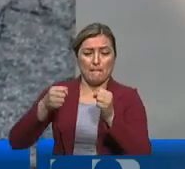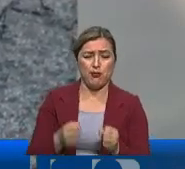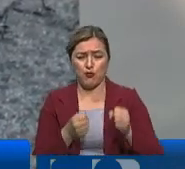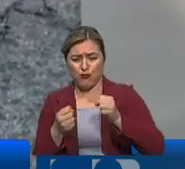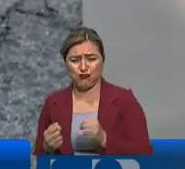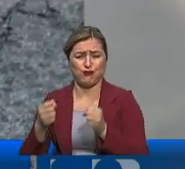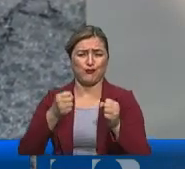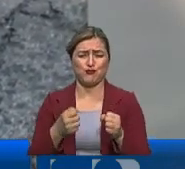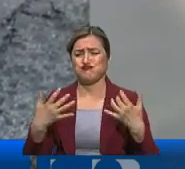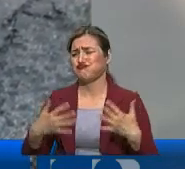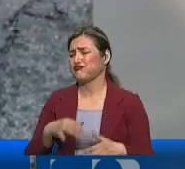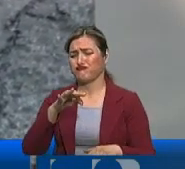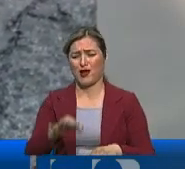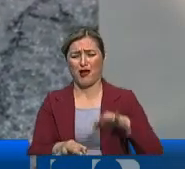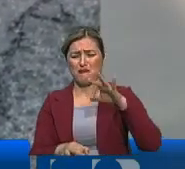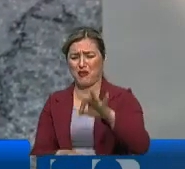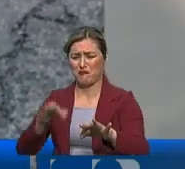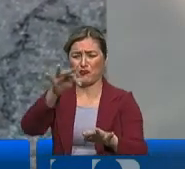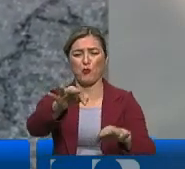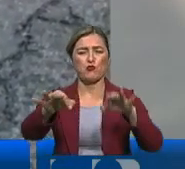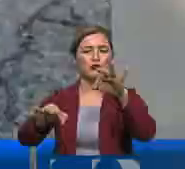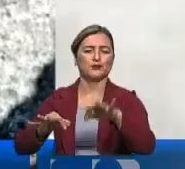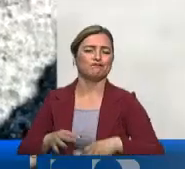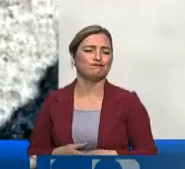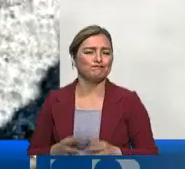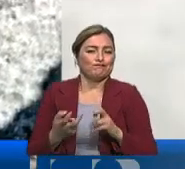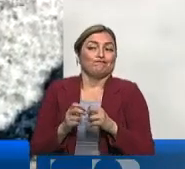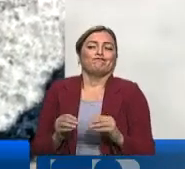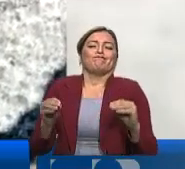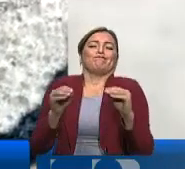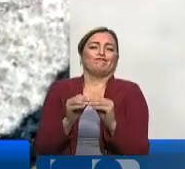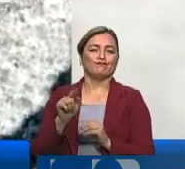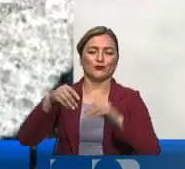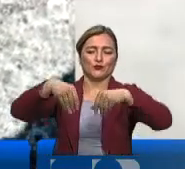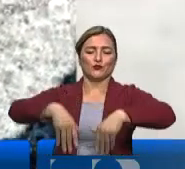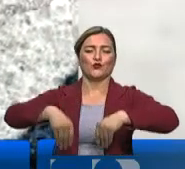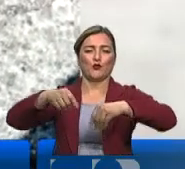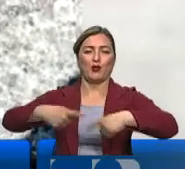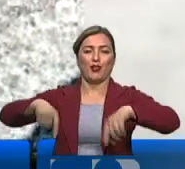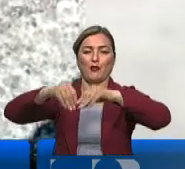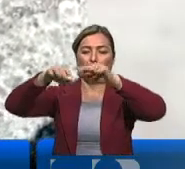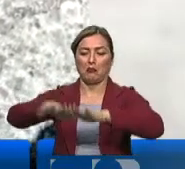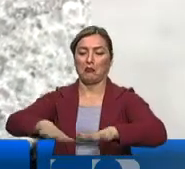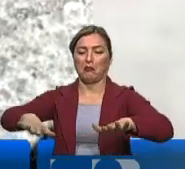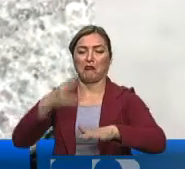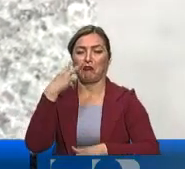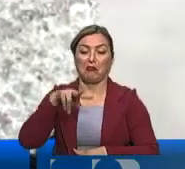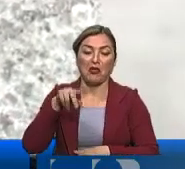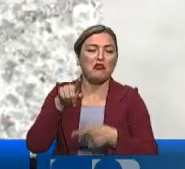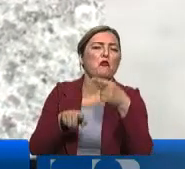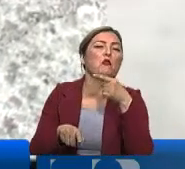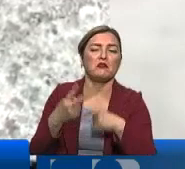es un desafío por los innumerables baches que existen en el lugar. A esta problemática se suma que con la lluvia los huecos son imperceptibles y ocasionan que